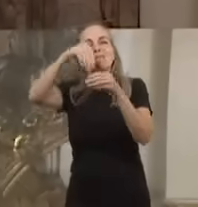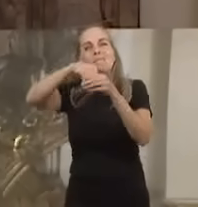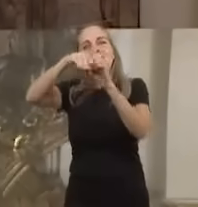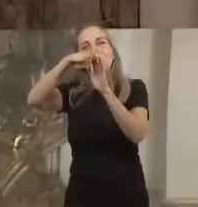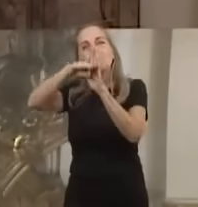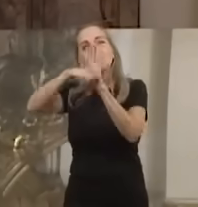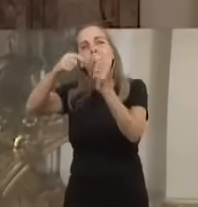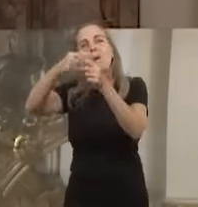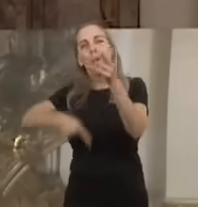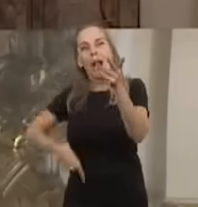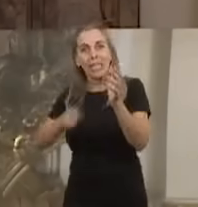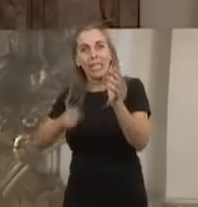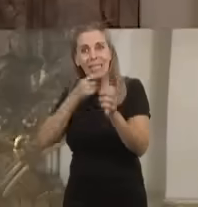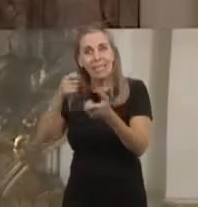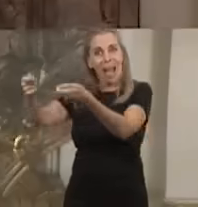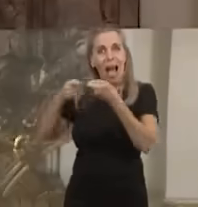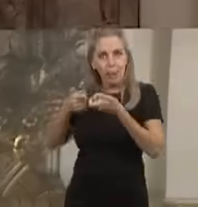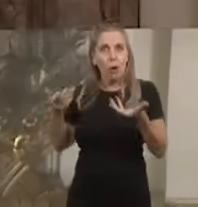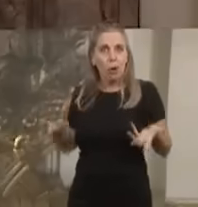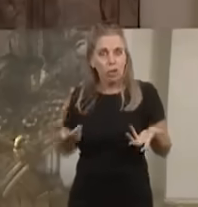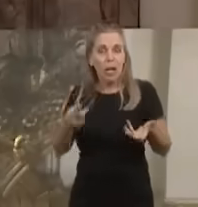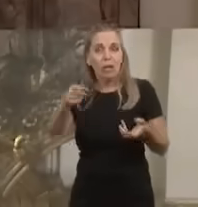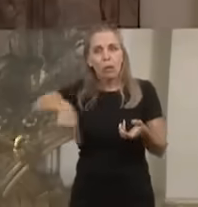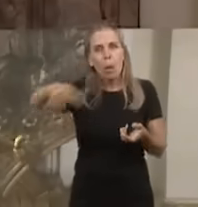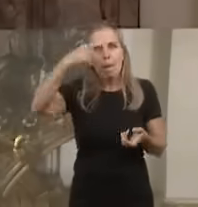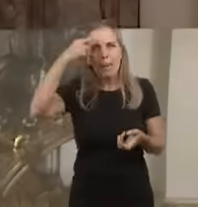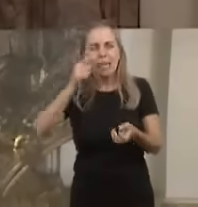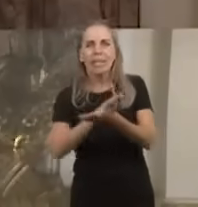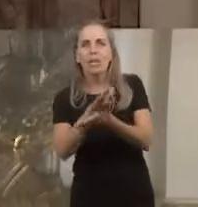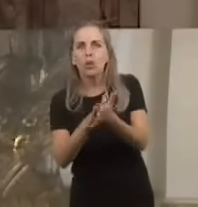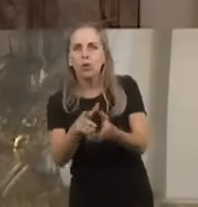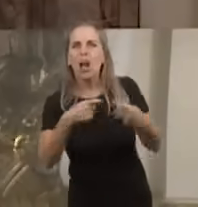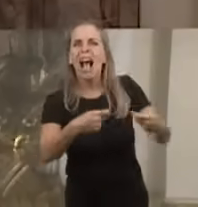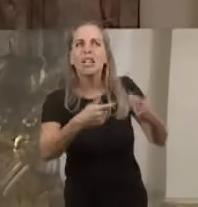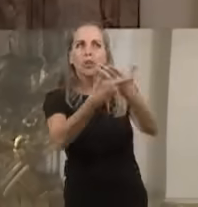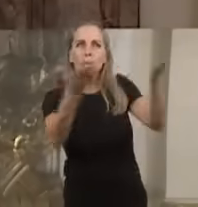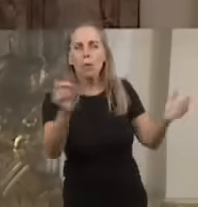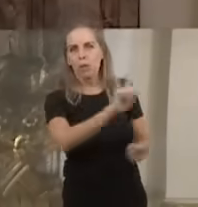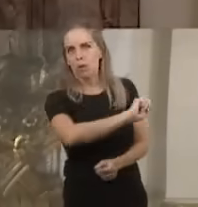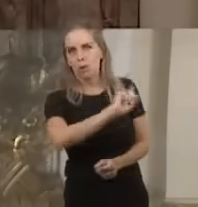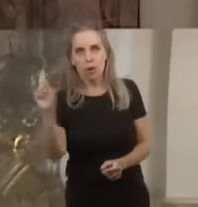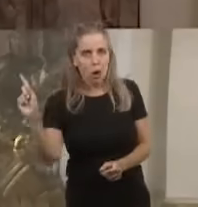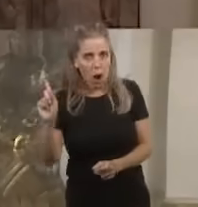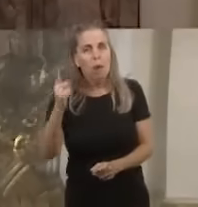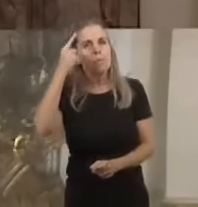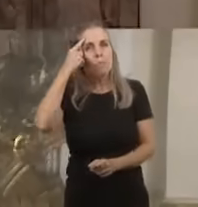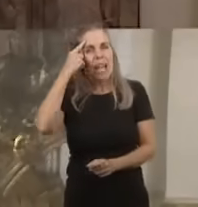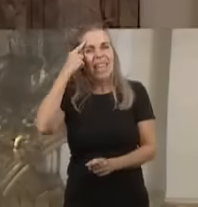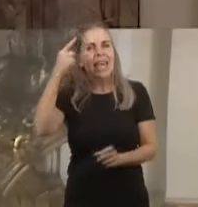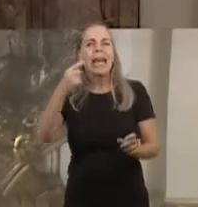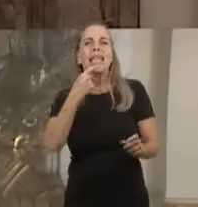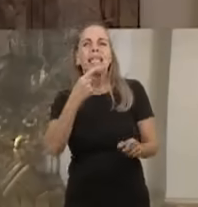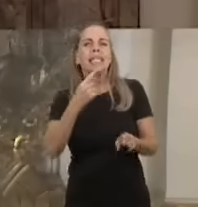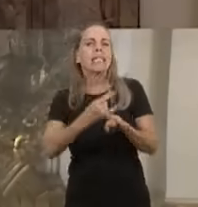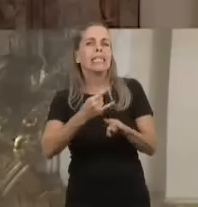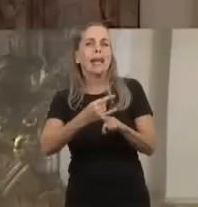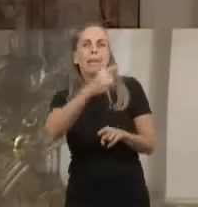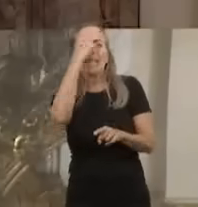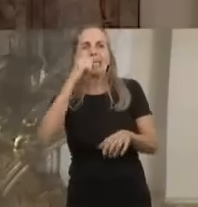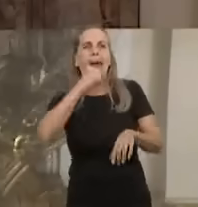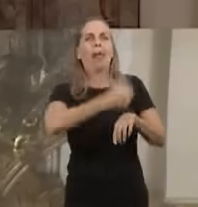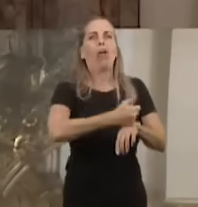tanto no esperen la salida de la mano del gasto público La era del supuesto estado presente ha terminado ha